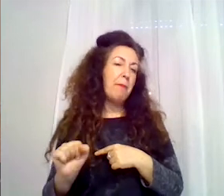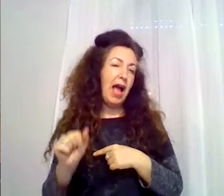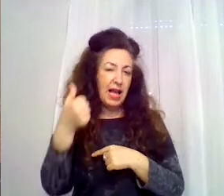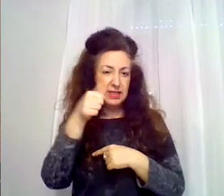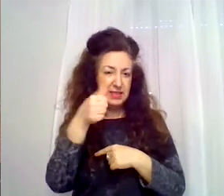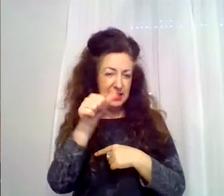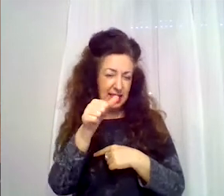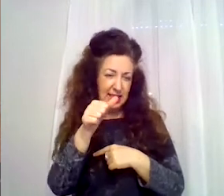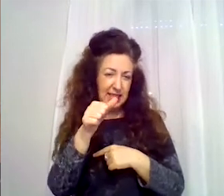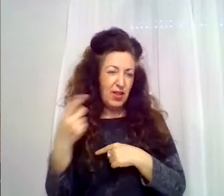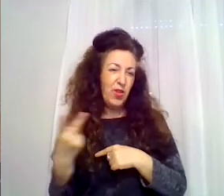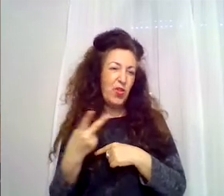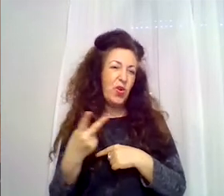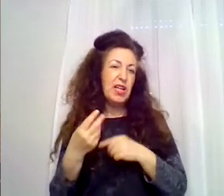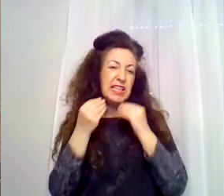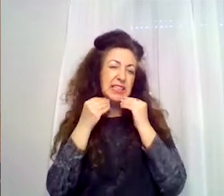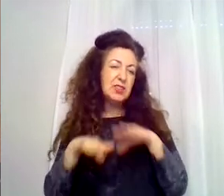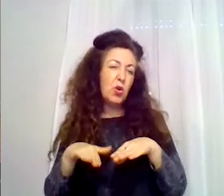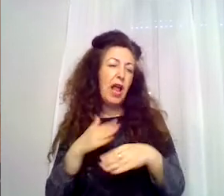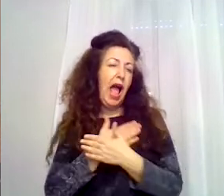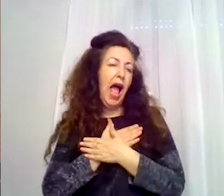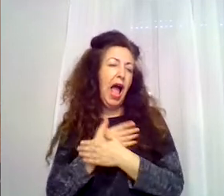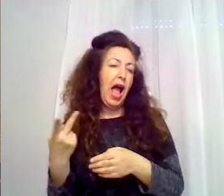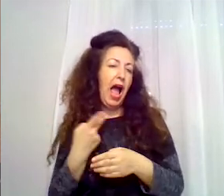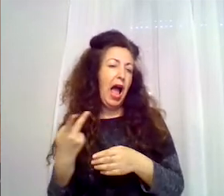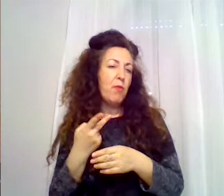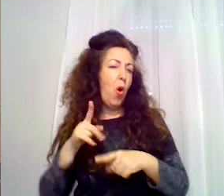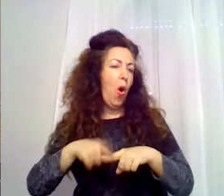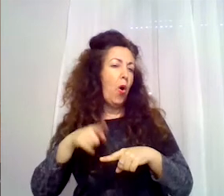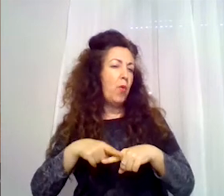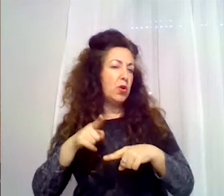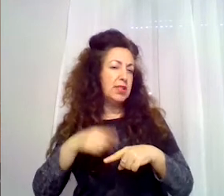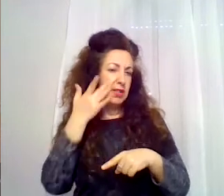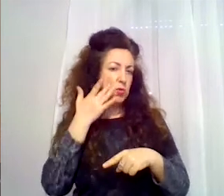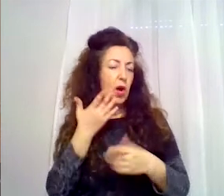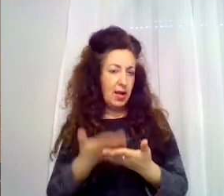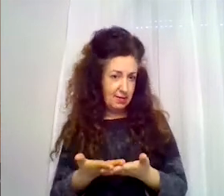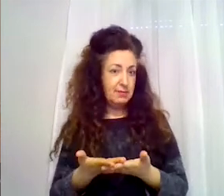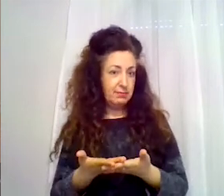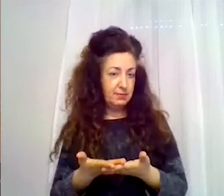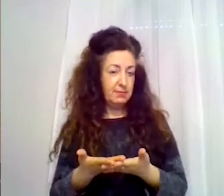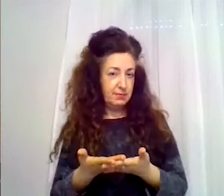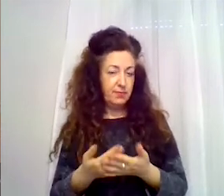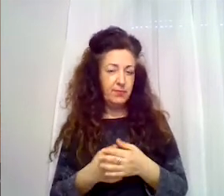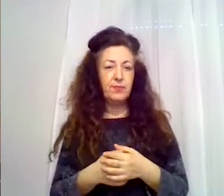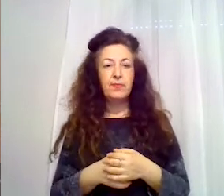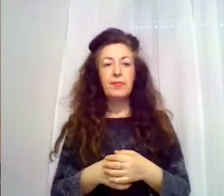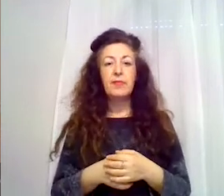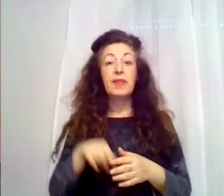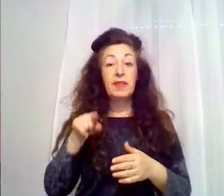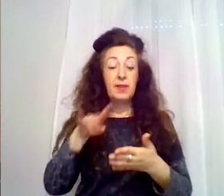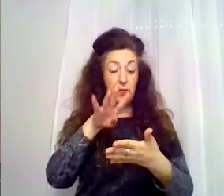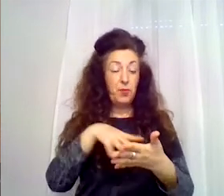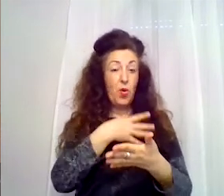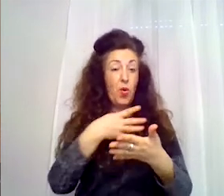del platonismo, etcétera, etcétera. Hubiera sido terrible que le hubiera gustado un soldado rudo y ventrudo. ¿Por